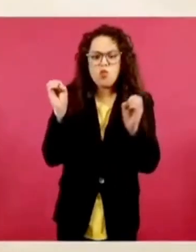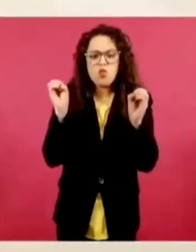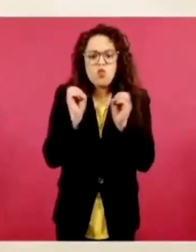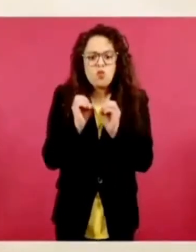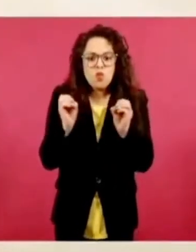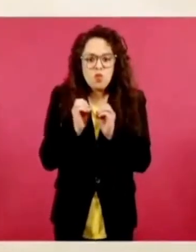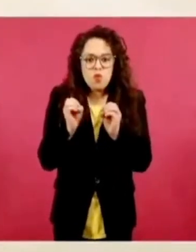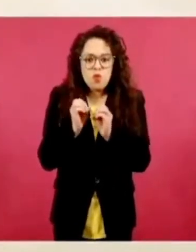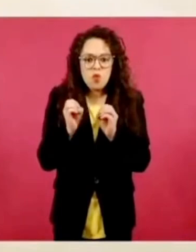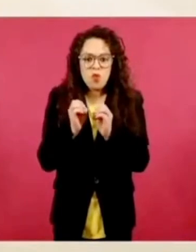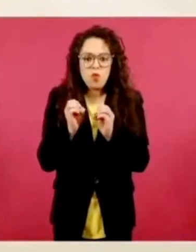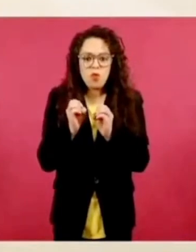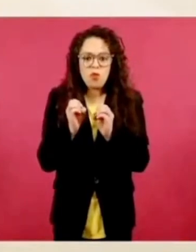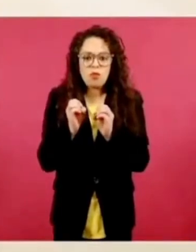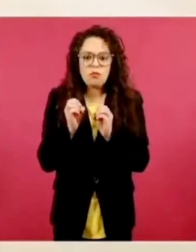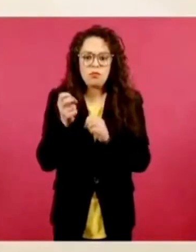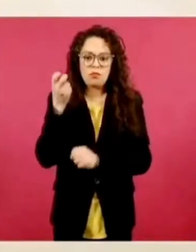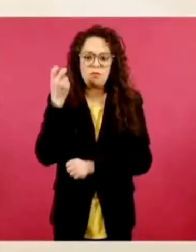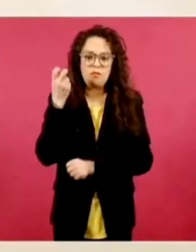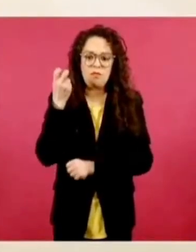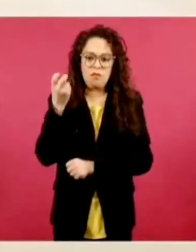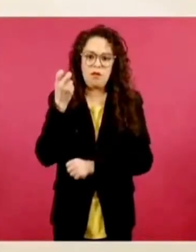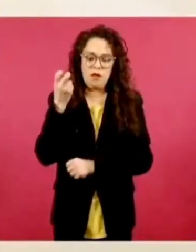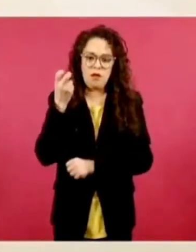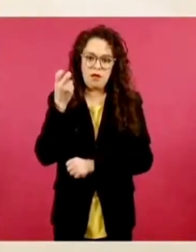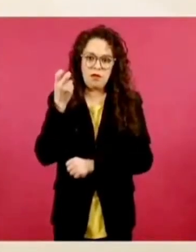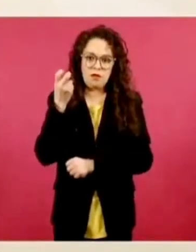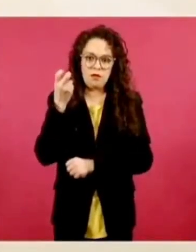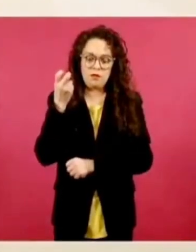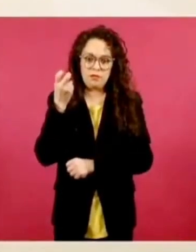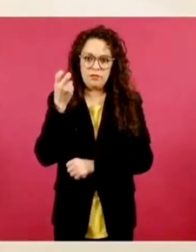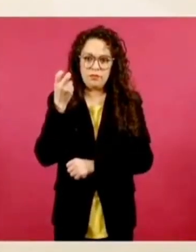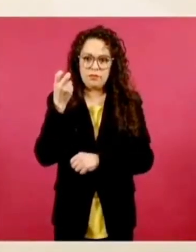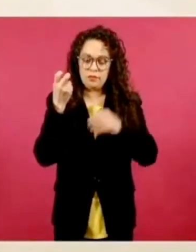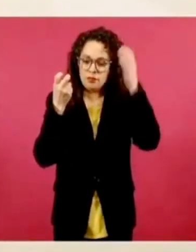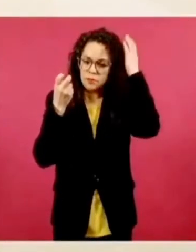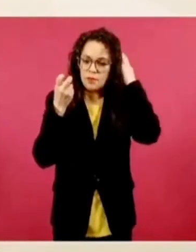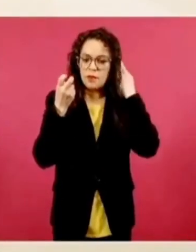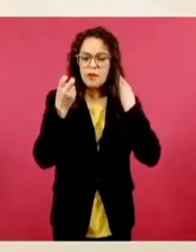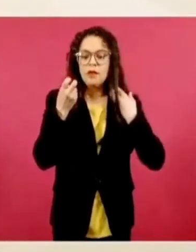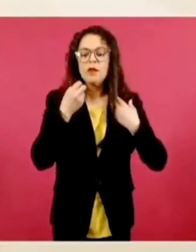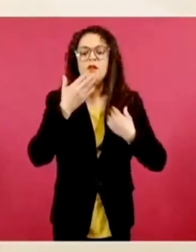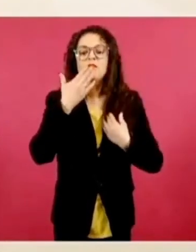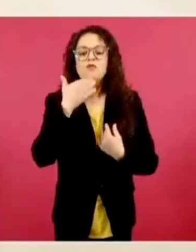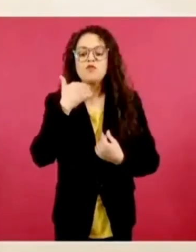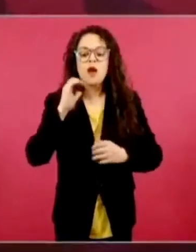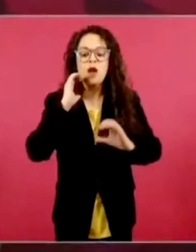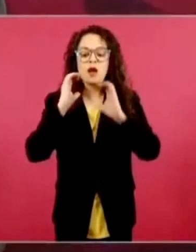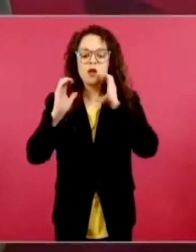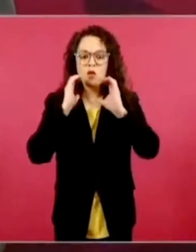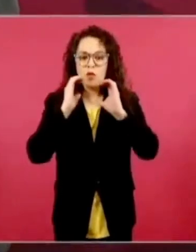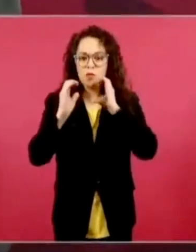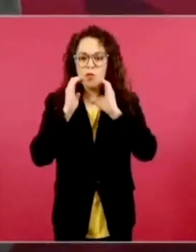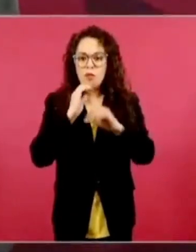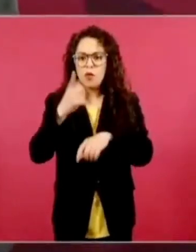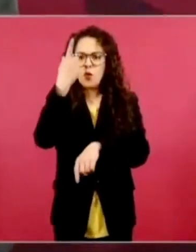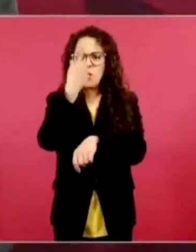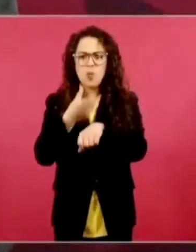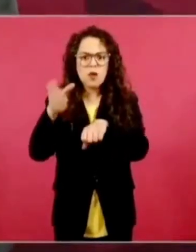fuera del aire sin comunicación, como una semana, 10 días.